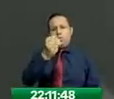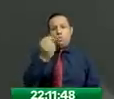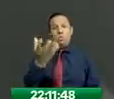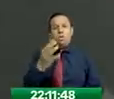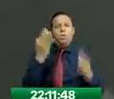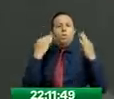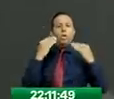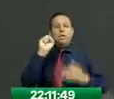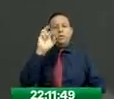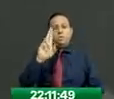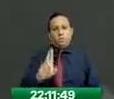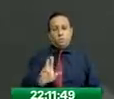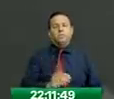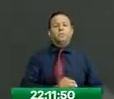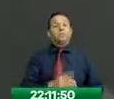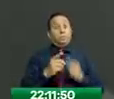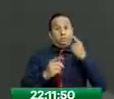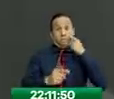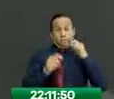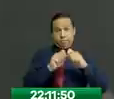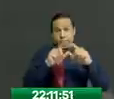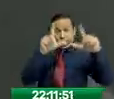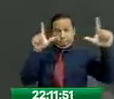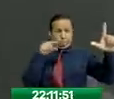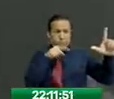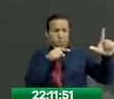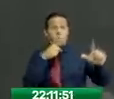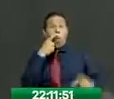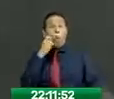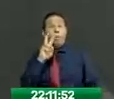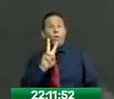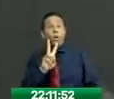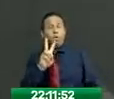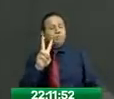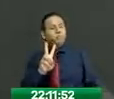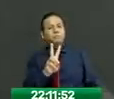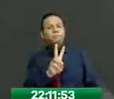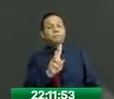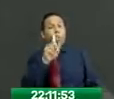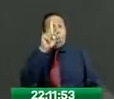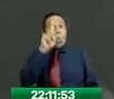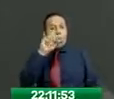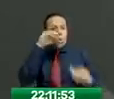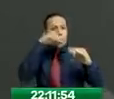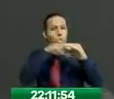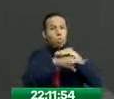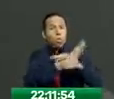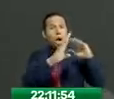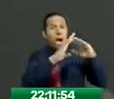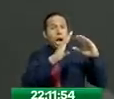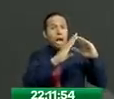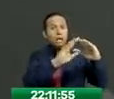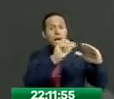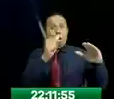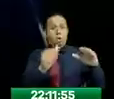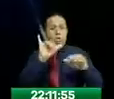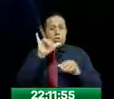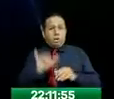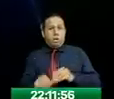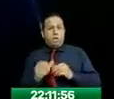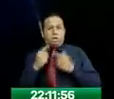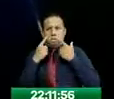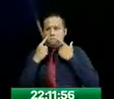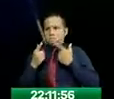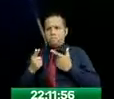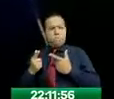De los 2 sujetos que usted observa en escena, uno ingresa a la casa y el otro espera en la parte exterior, ya